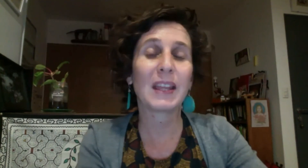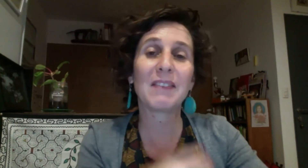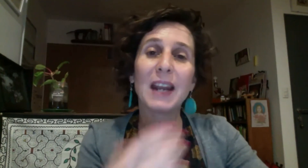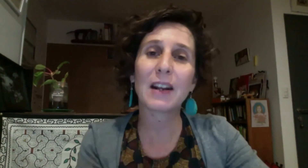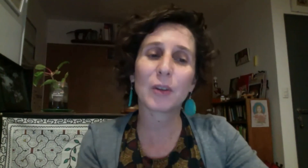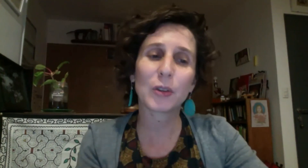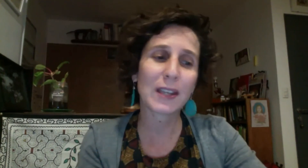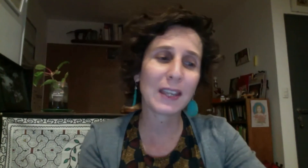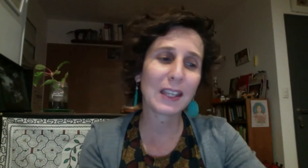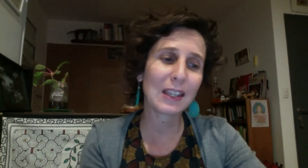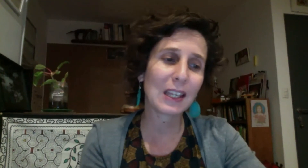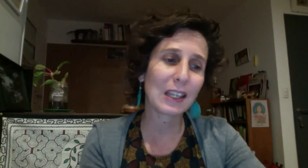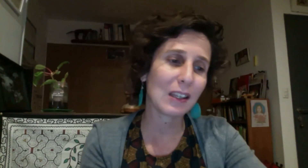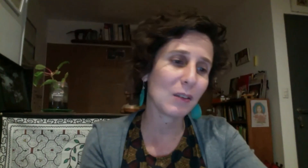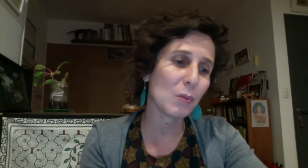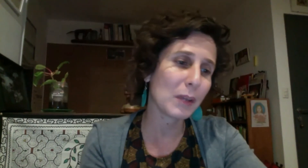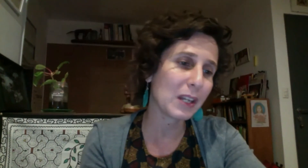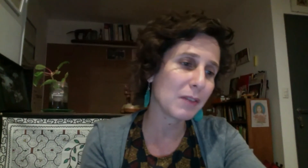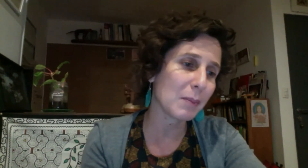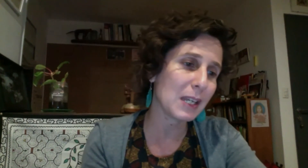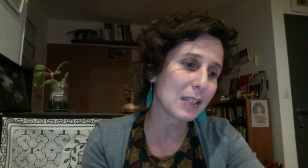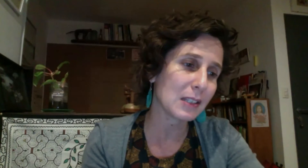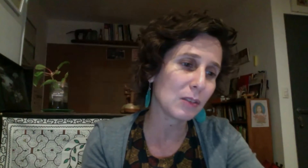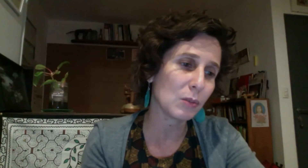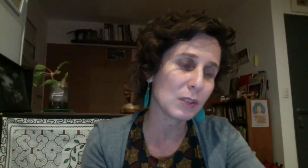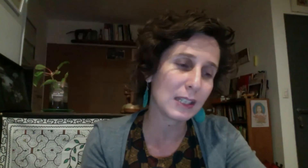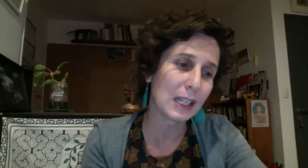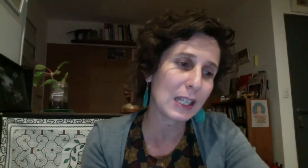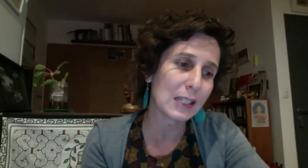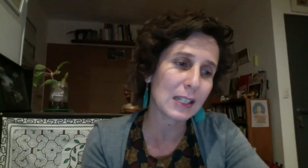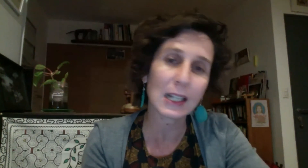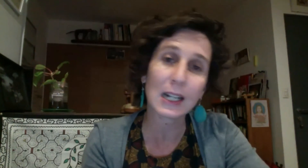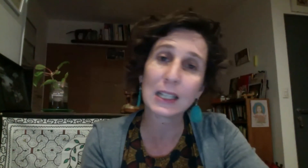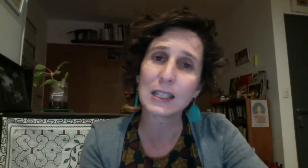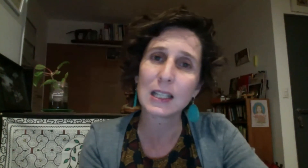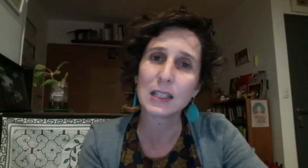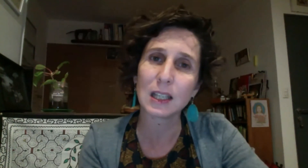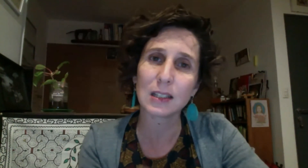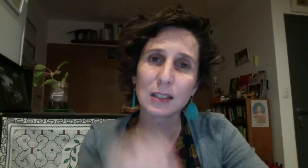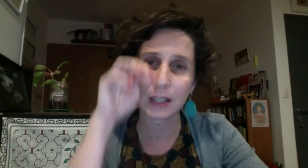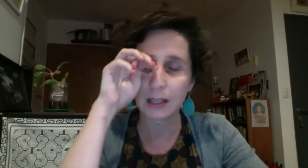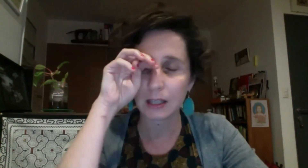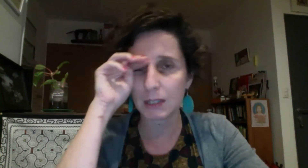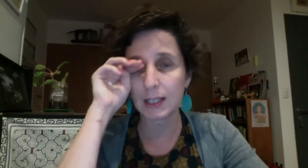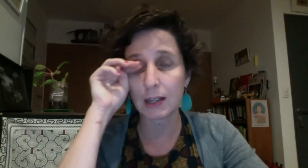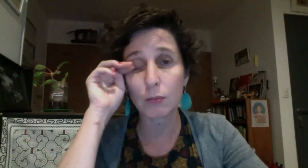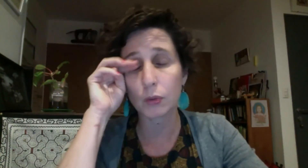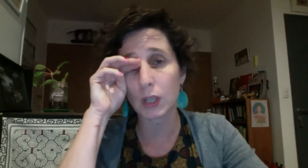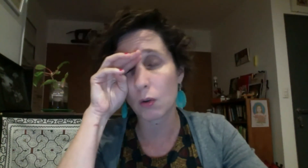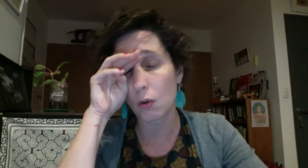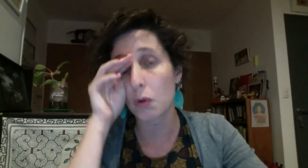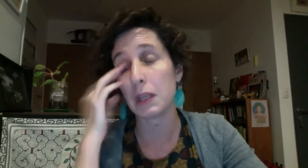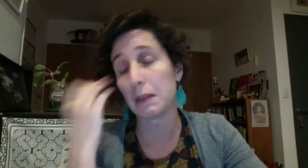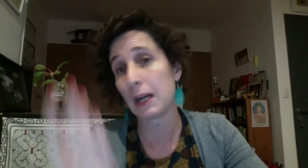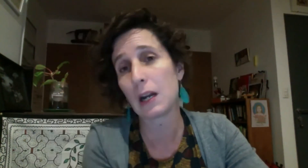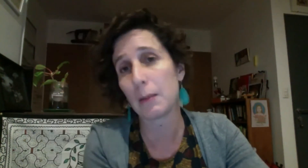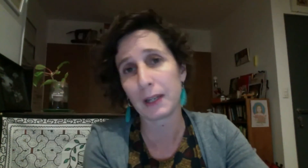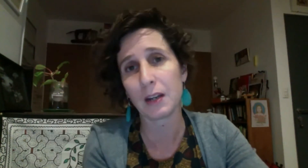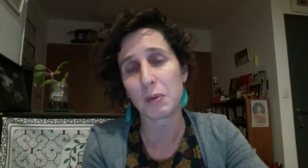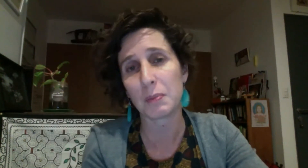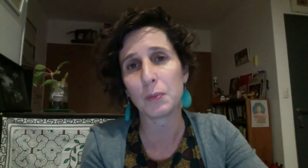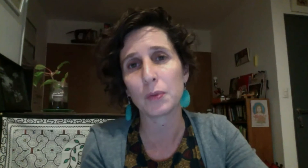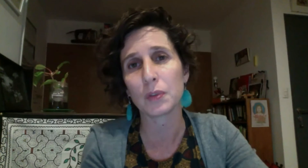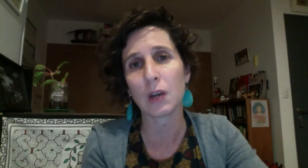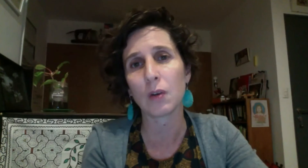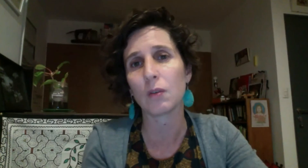de entrar, o sea, de que un padre de familia, si tenía ciertas reticencias de visitar un museo o de entrar a la página